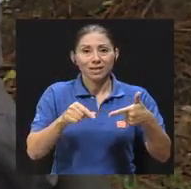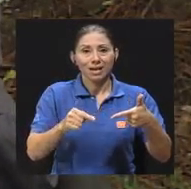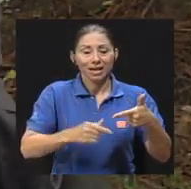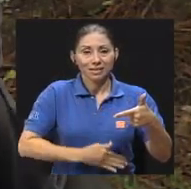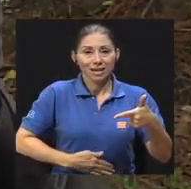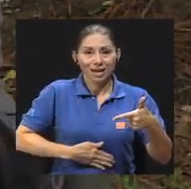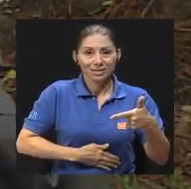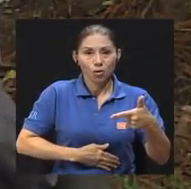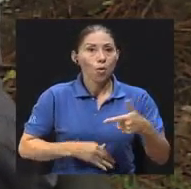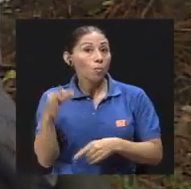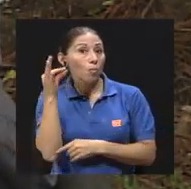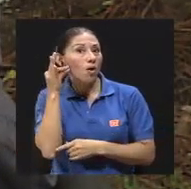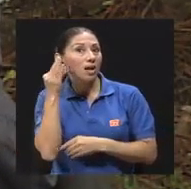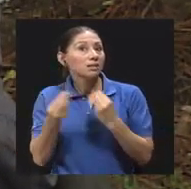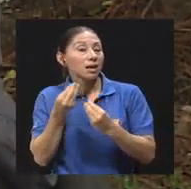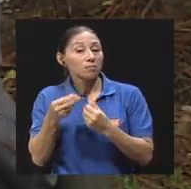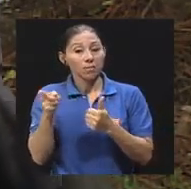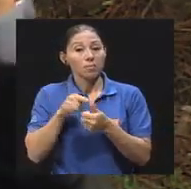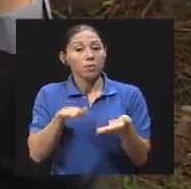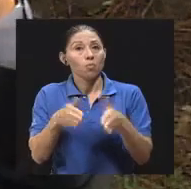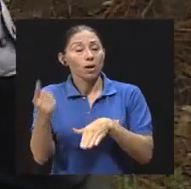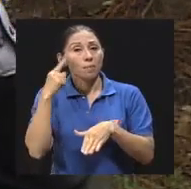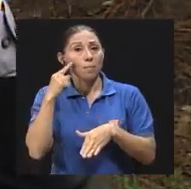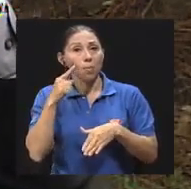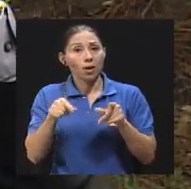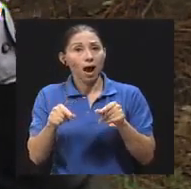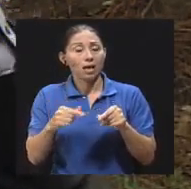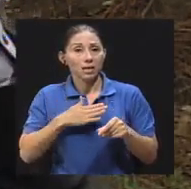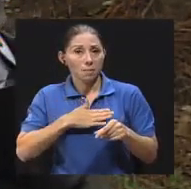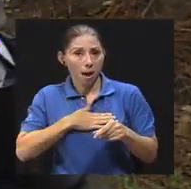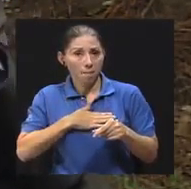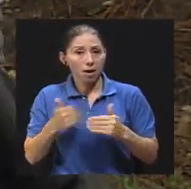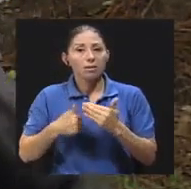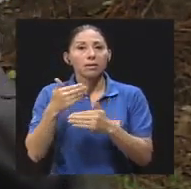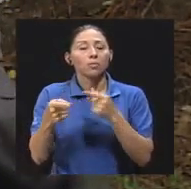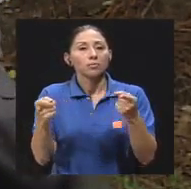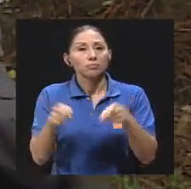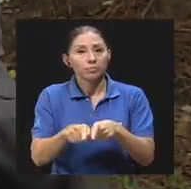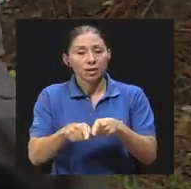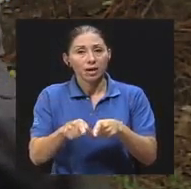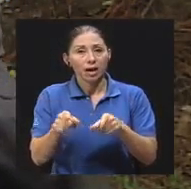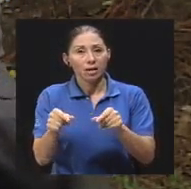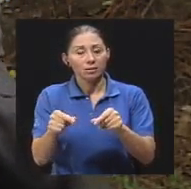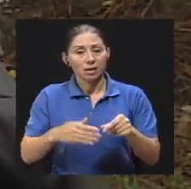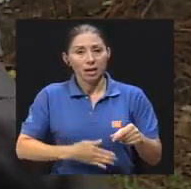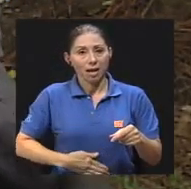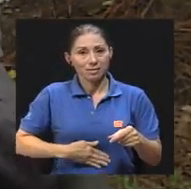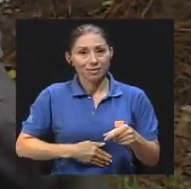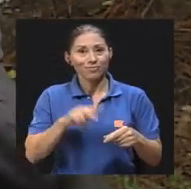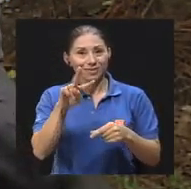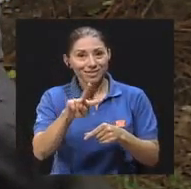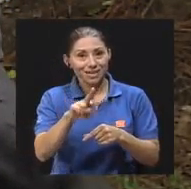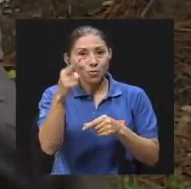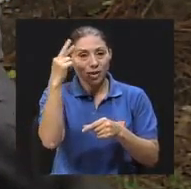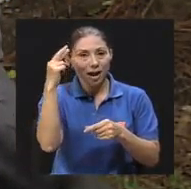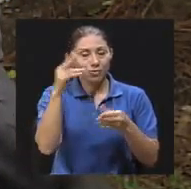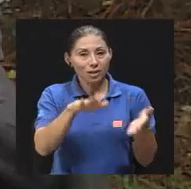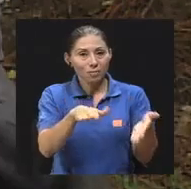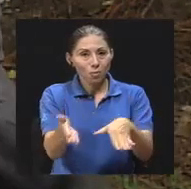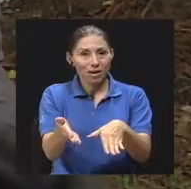mama, por tumores, y con una diferencia que no es tan grande, ¿verdad? Lo ideal en nuestro país sería